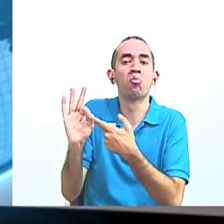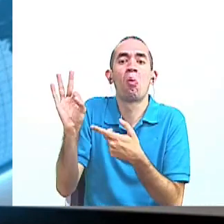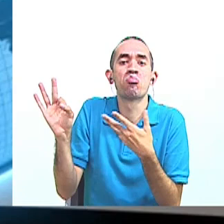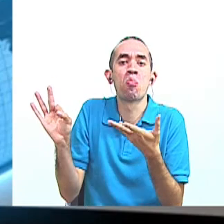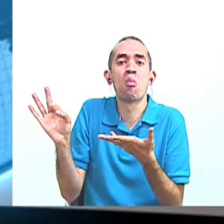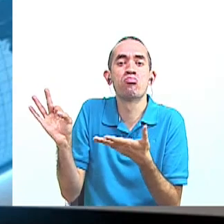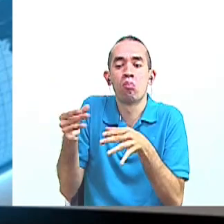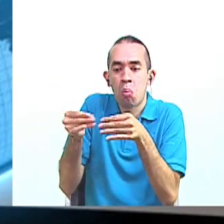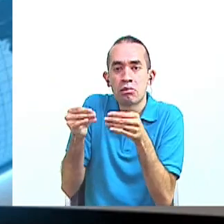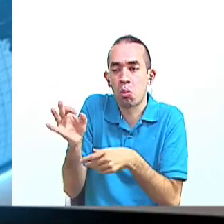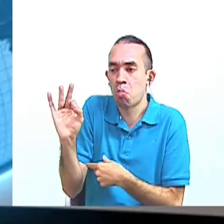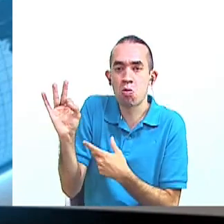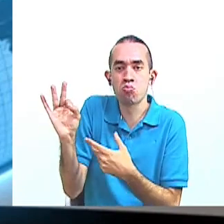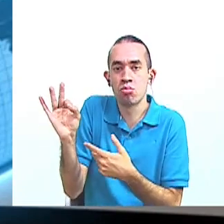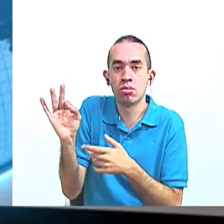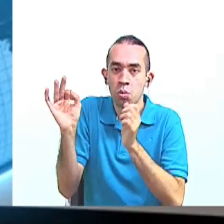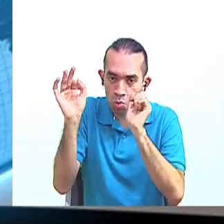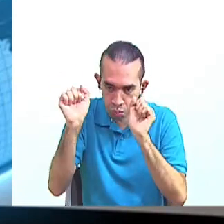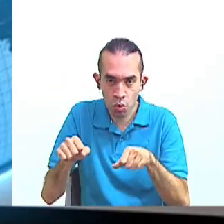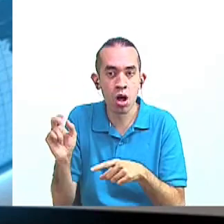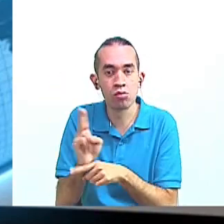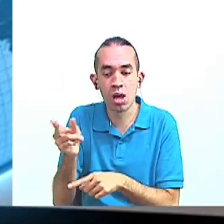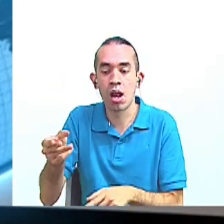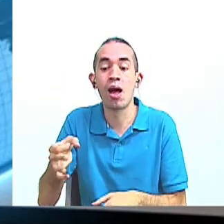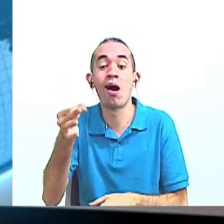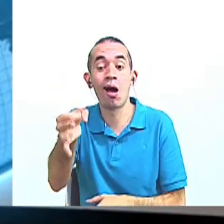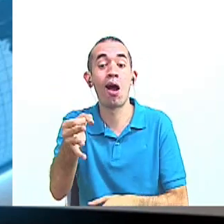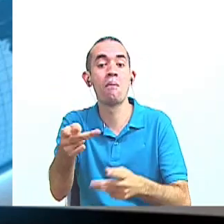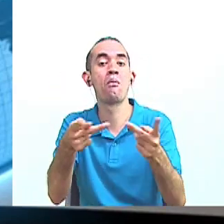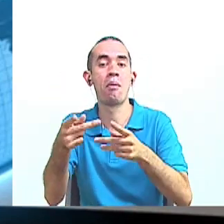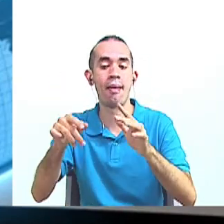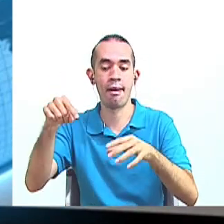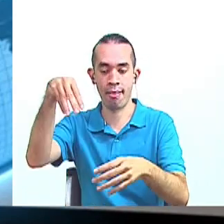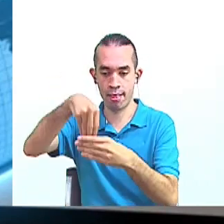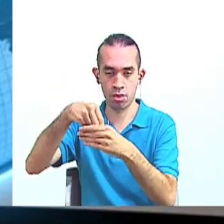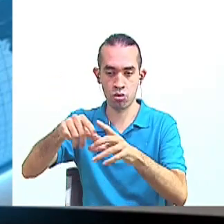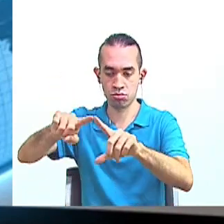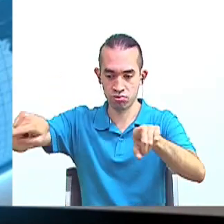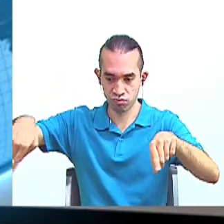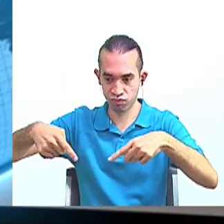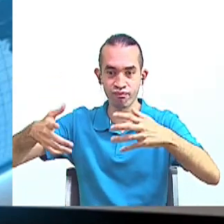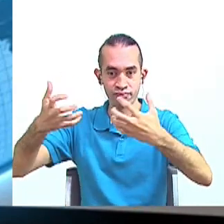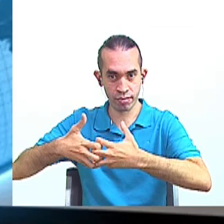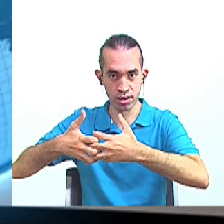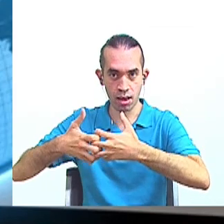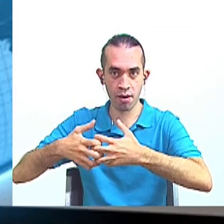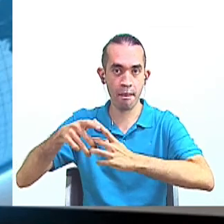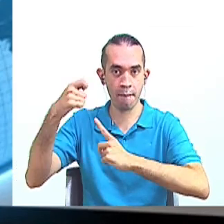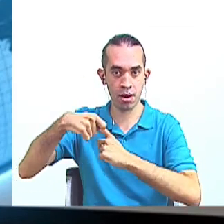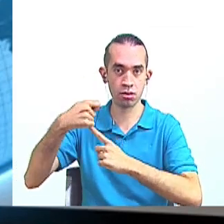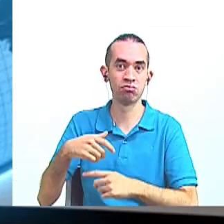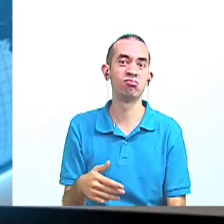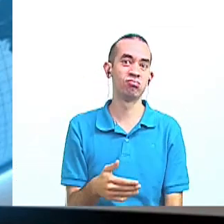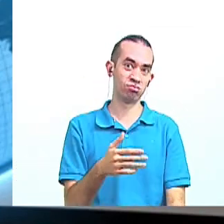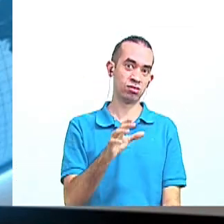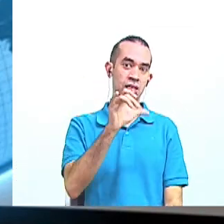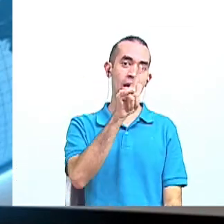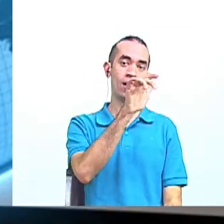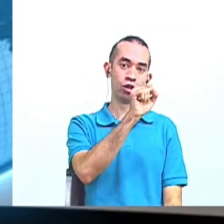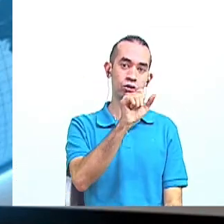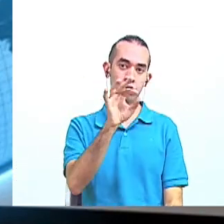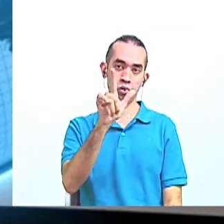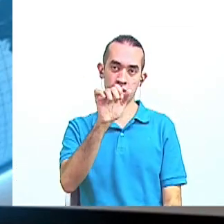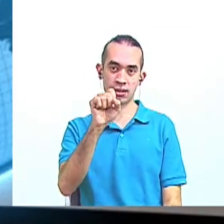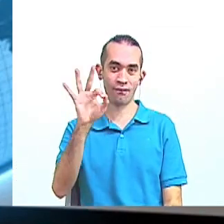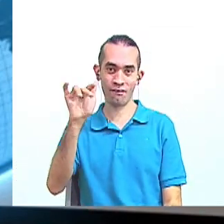porque esa fichita solamente valía dentro de la compañía bananera. Don Carlos Luis Fallas, dirigente de esa huelga, lo cuenta muy bien en su